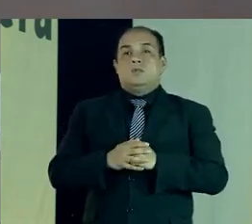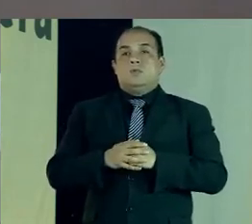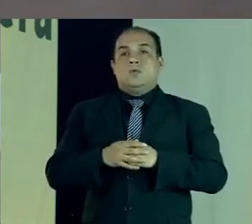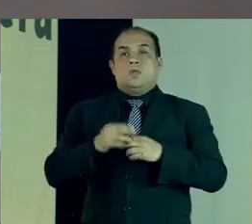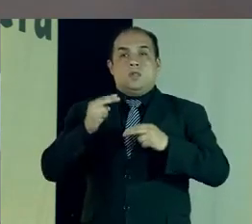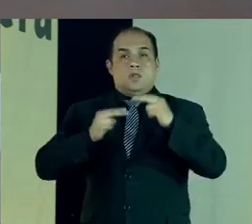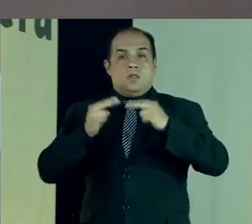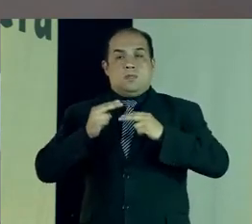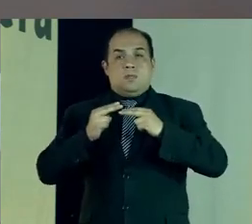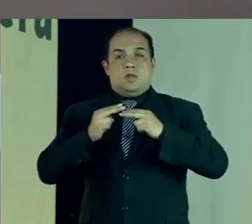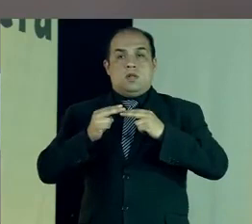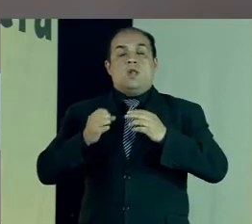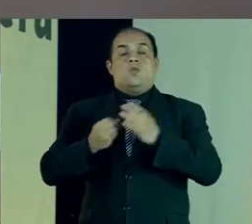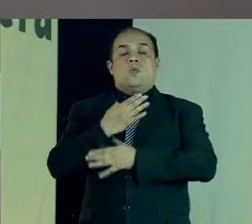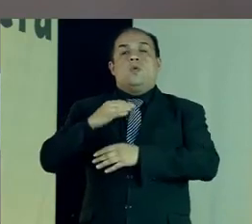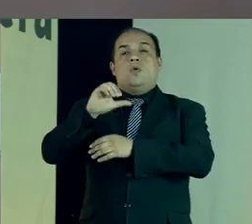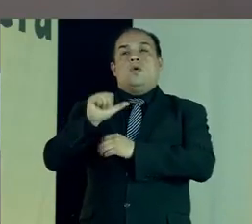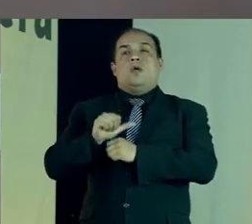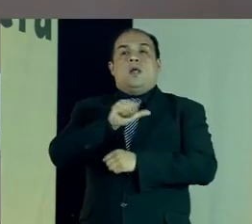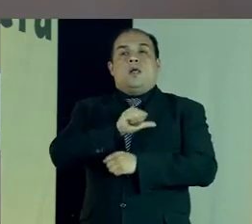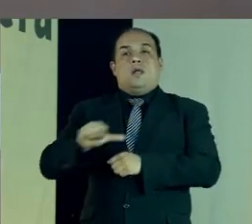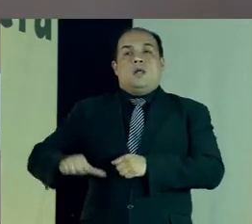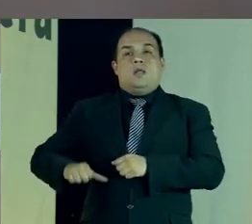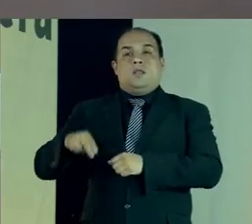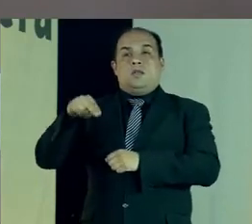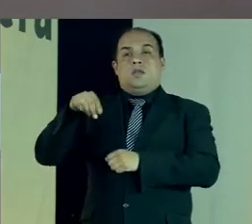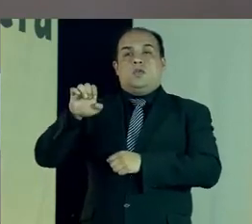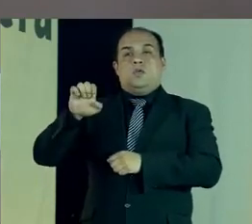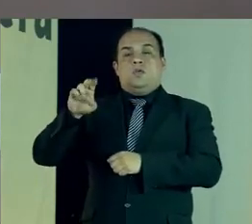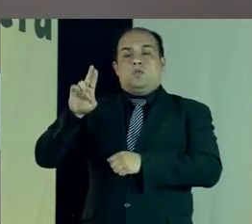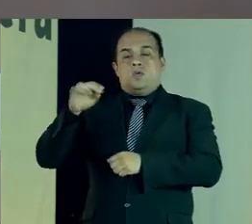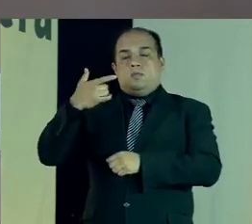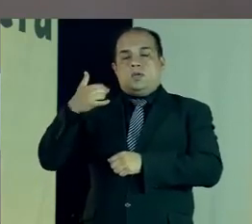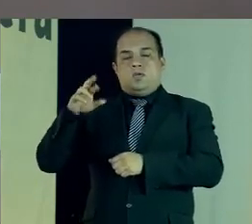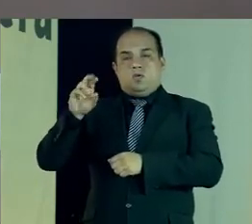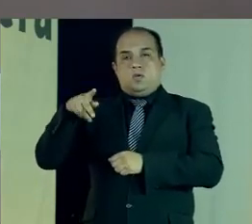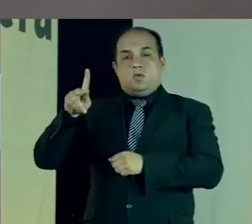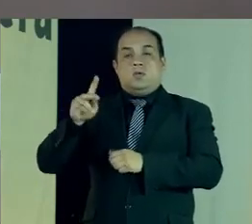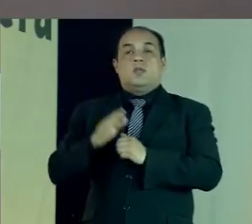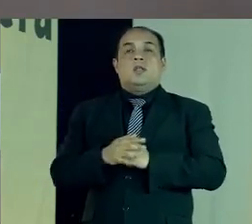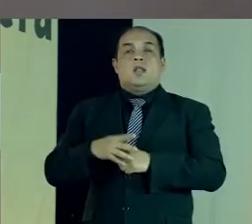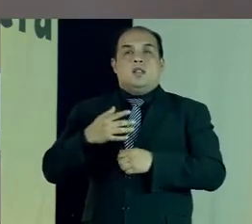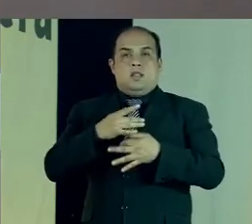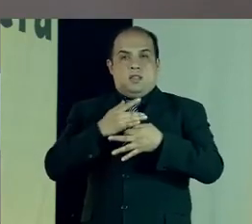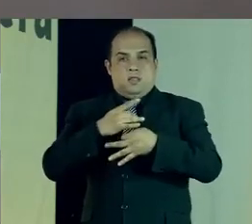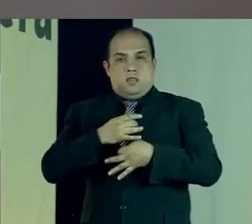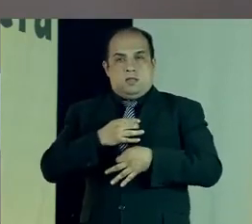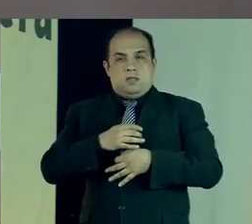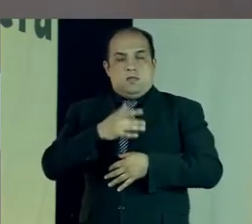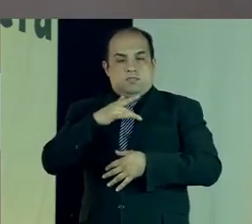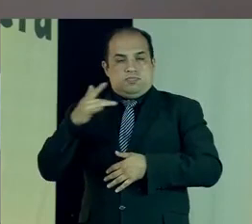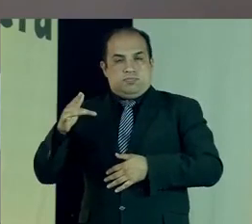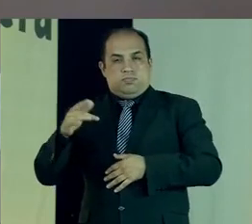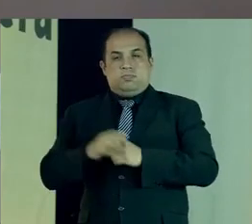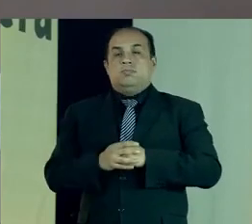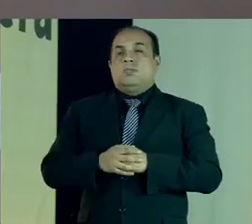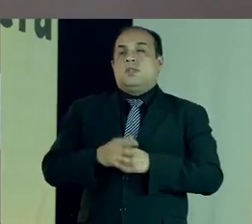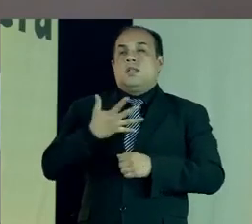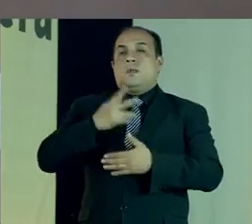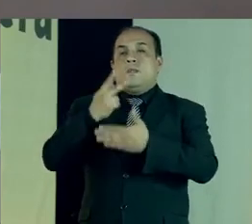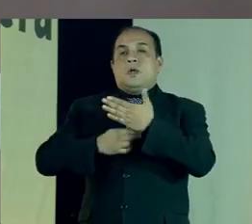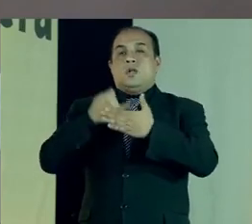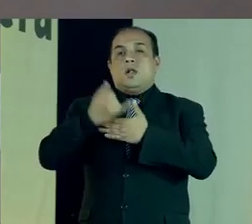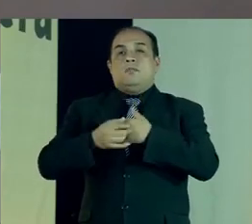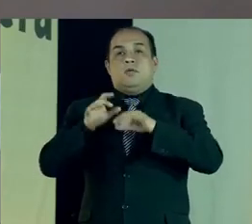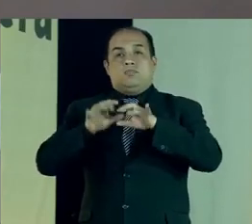alcalde de nueva york enamorado de cantar un programa informático para luchar contra la